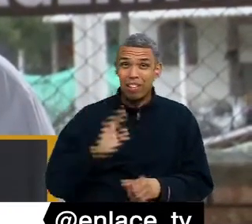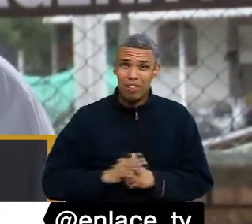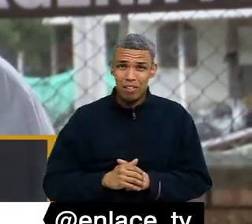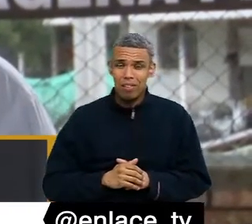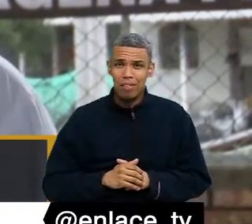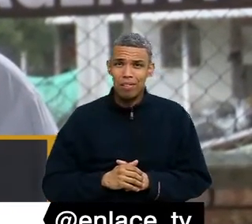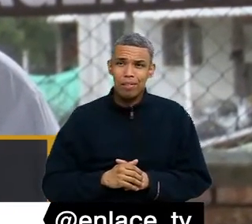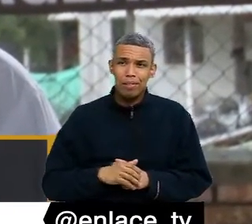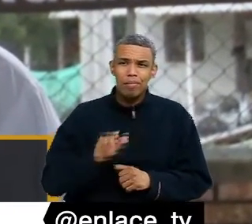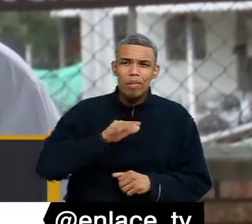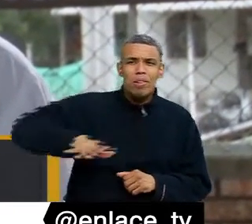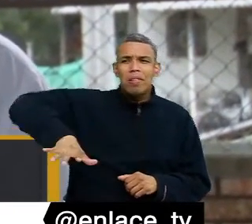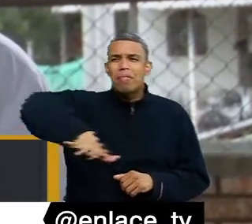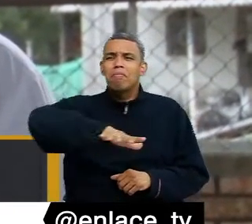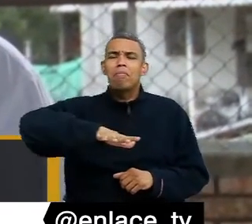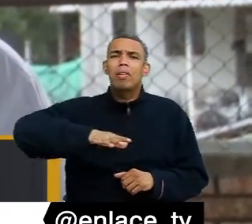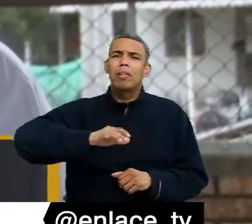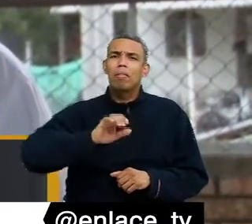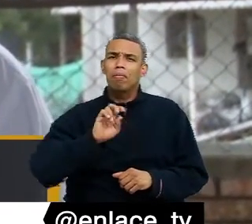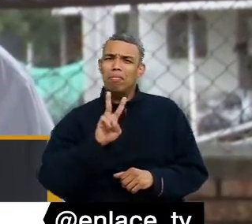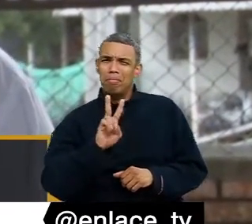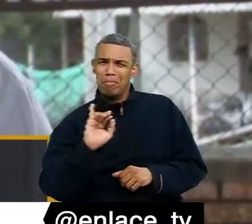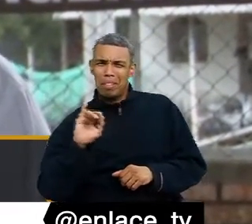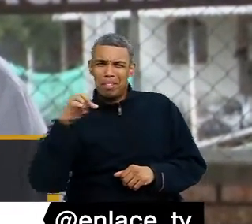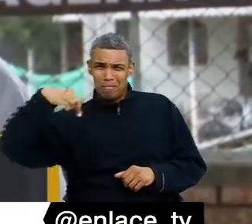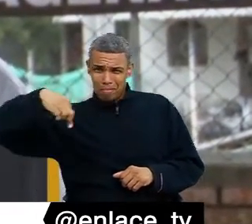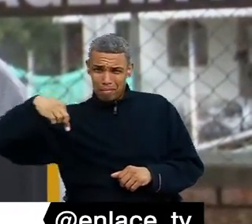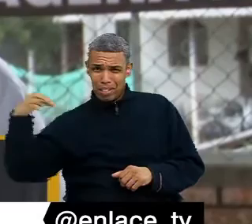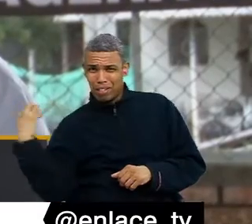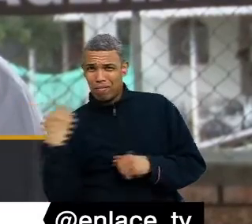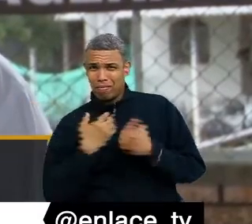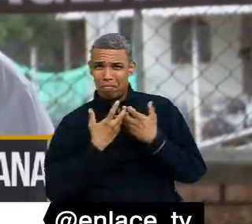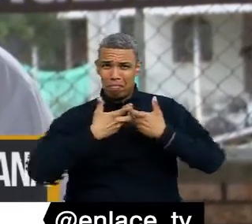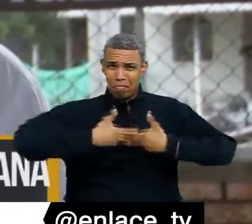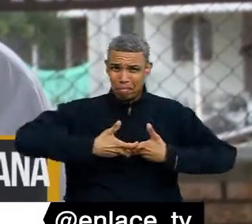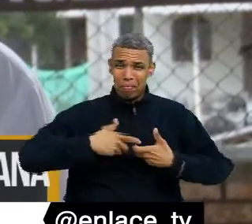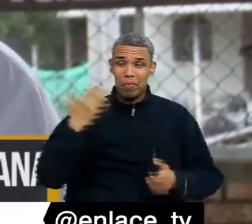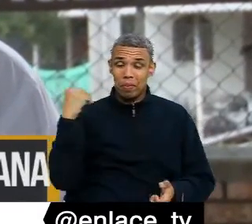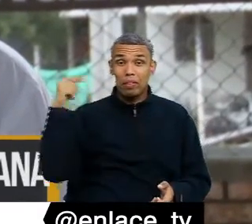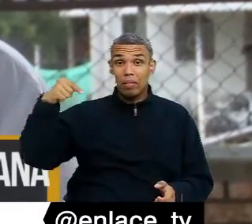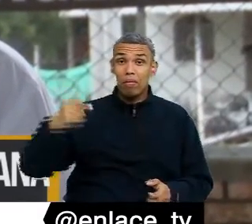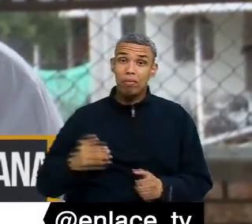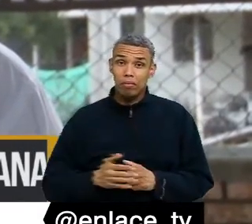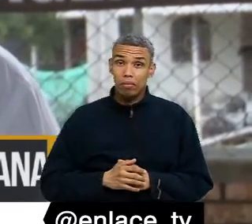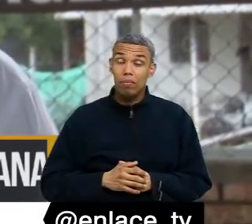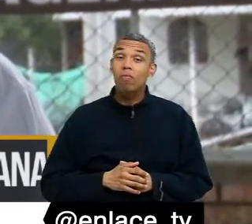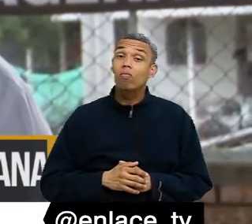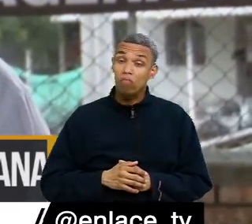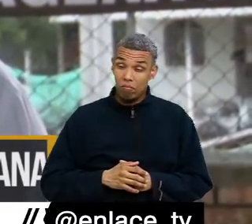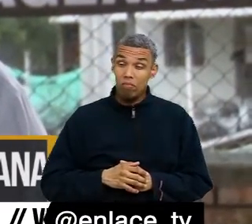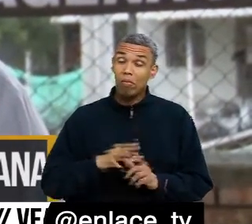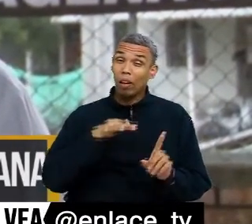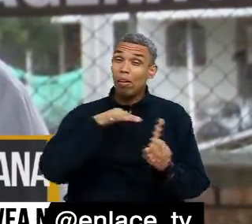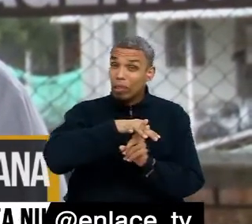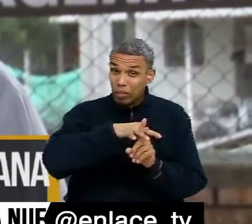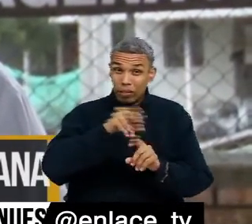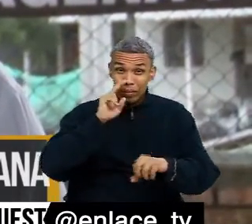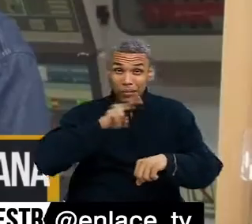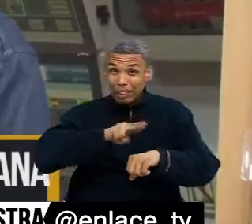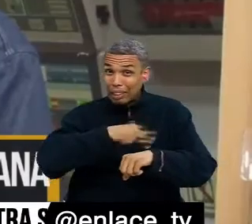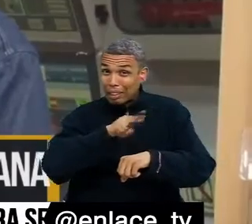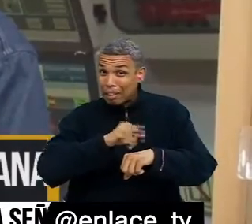que recordar que la BP en esta región del país tiene una deuda social inmensa, impagable,